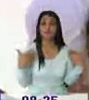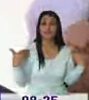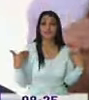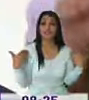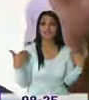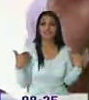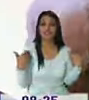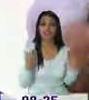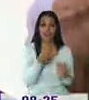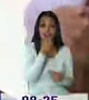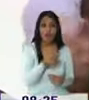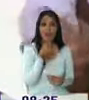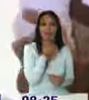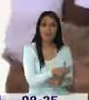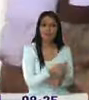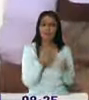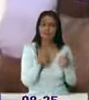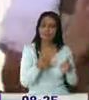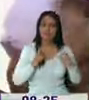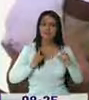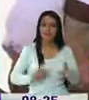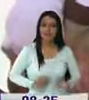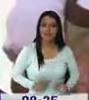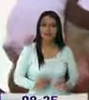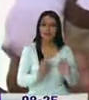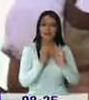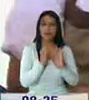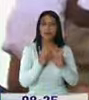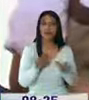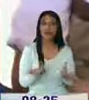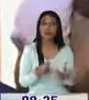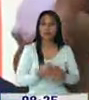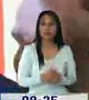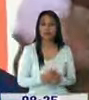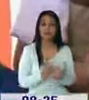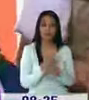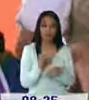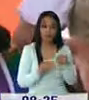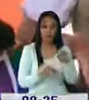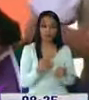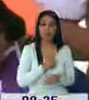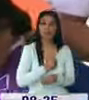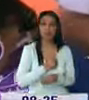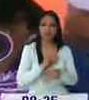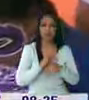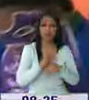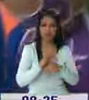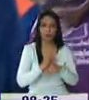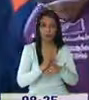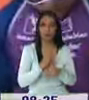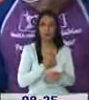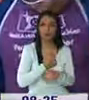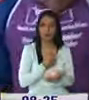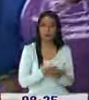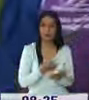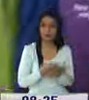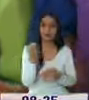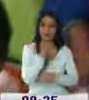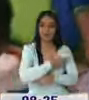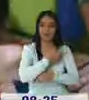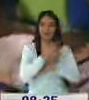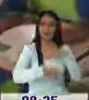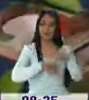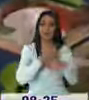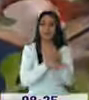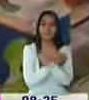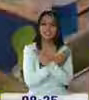comer saludablemente a los chicos con, en este caso, productos locales, productos ecuatorianos, claro, en el Día Mundial del Chef.